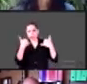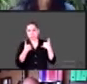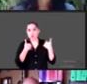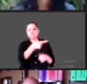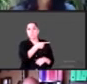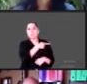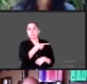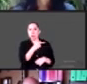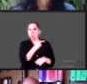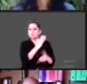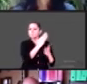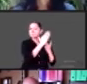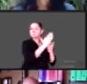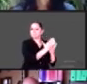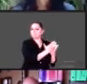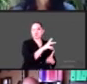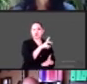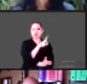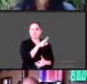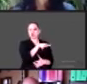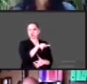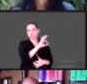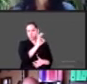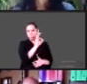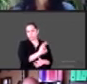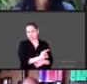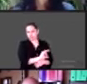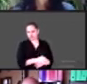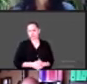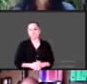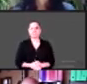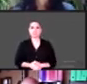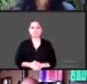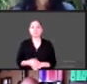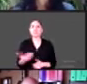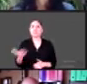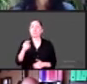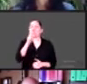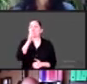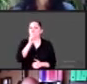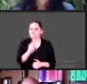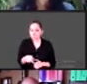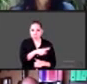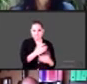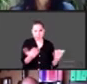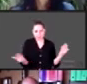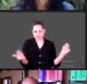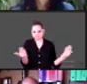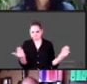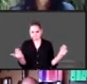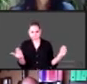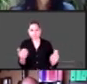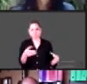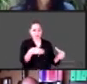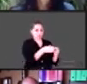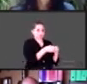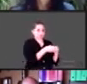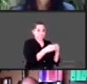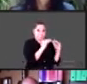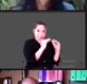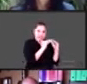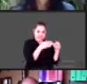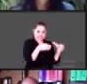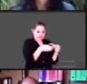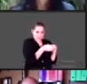38%. Un poco también haciendo el comparativo entre hogares nucleares, hogares ampliados u